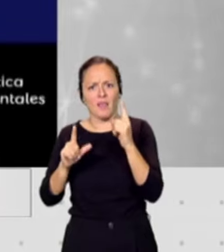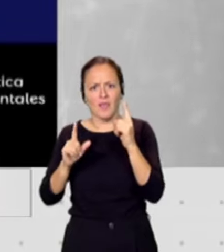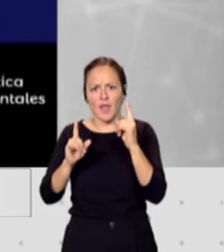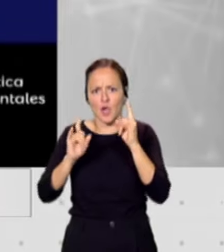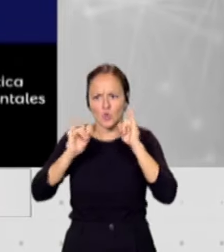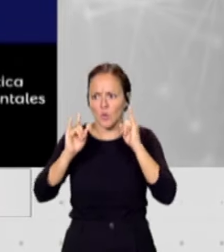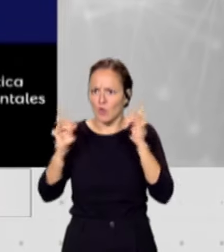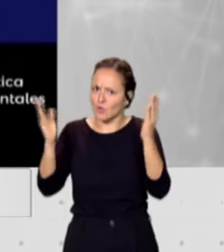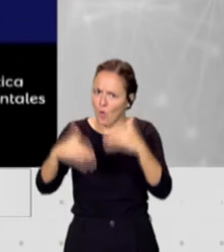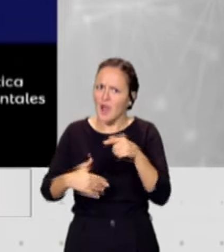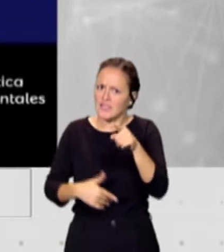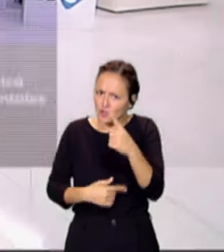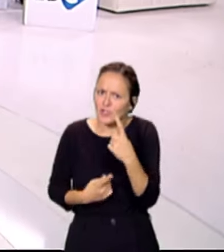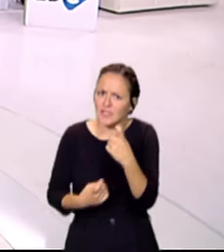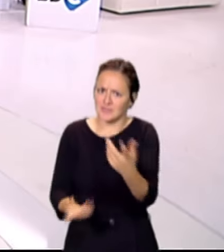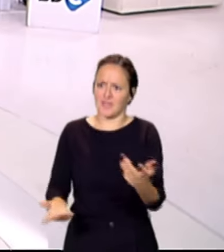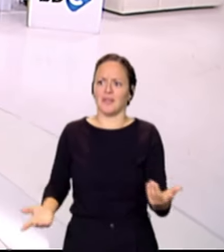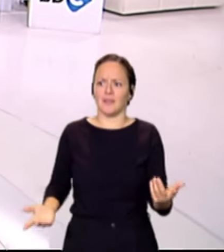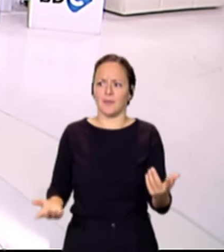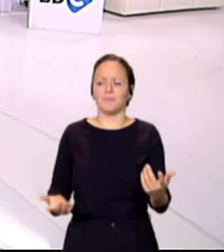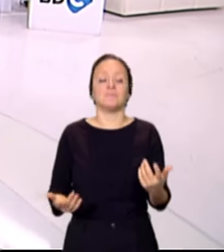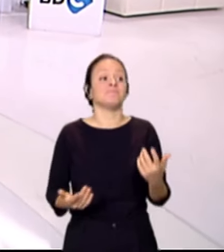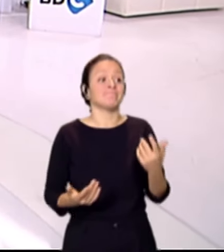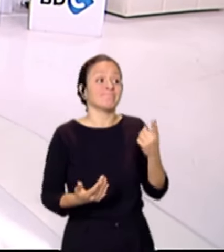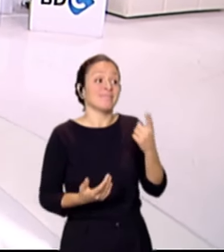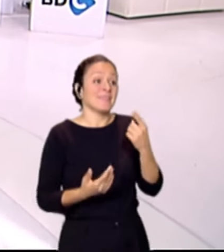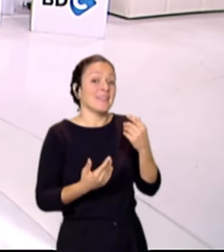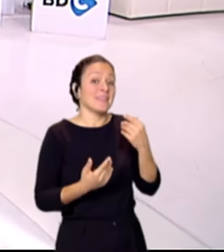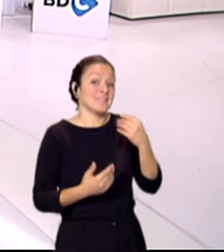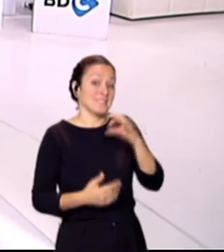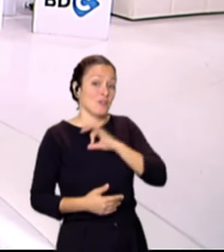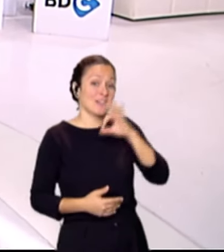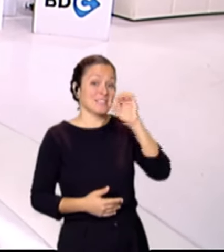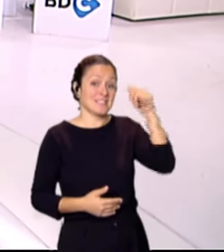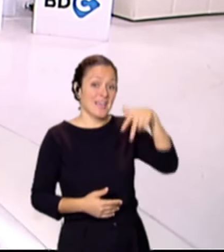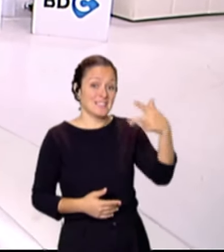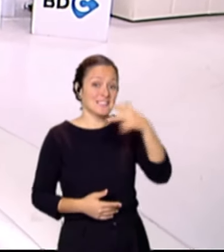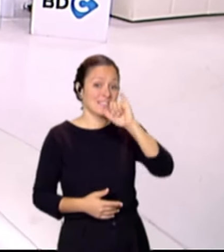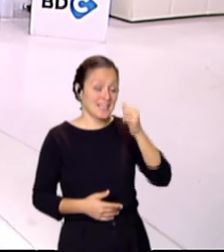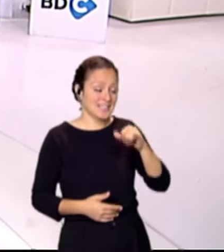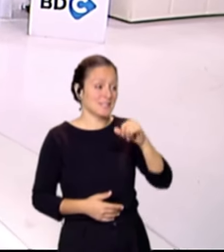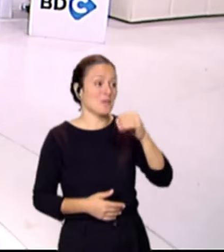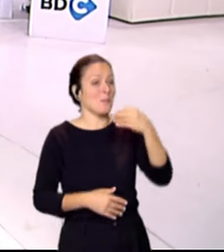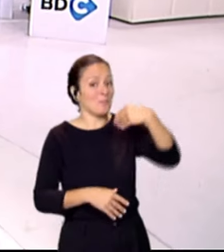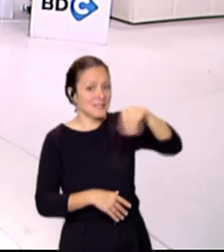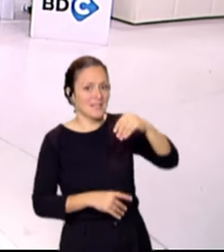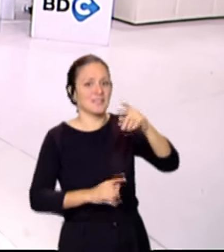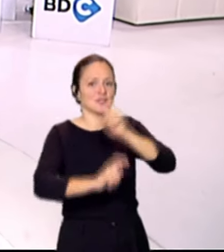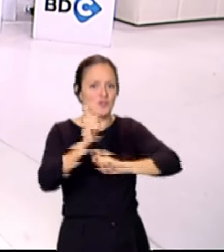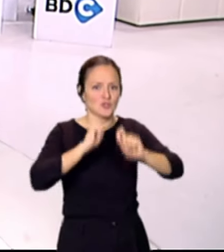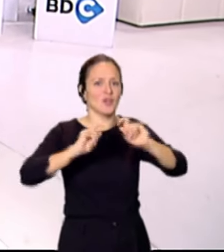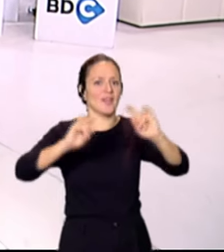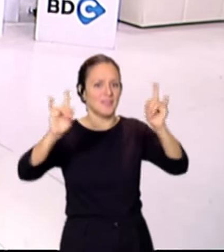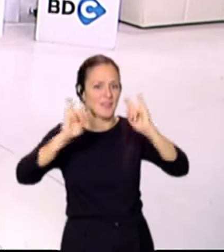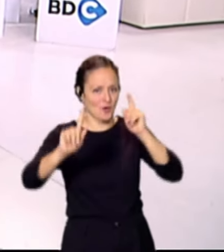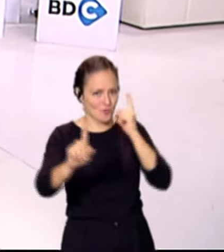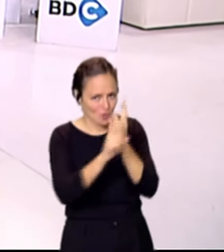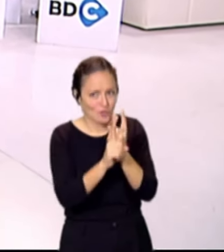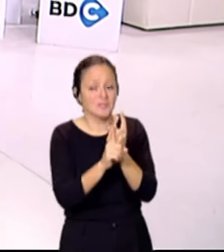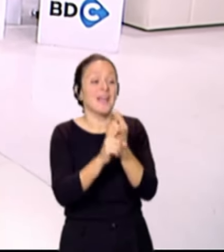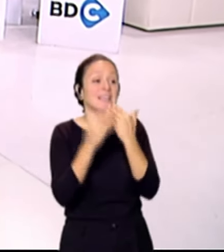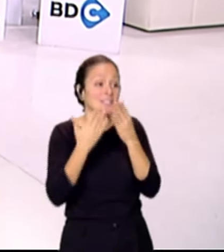pues Josefa Sánchez presidenta de la Federación de asociaciones contra el ruido y en defensa del patrimonio Gracias por habernos acompañado esta mañana y una